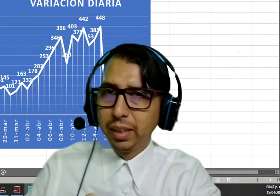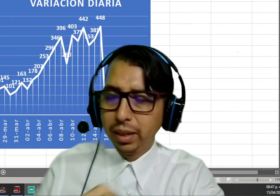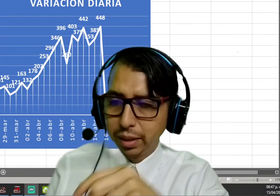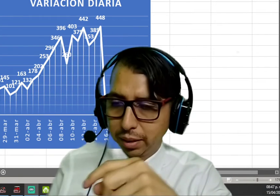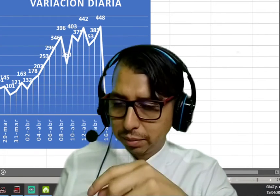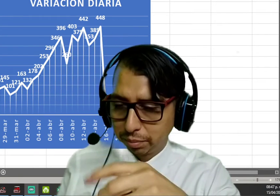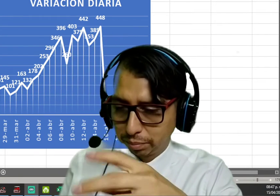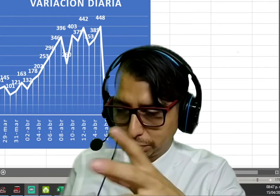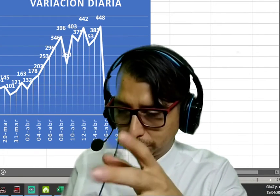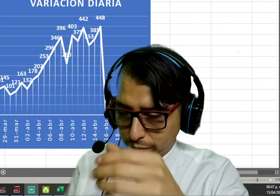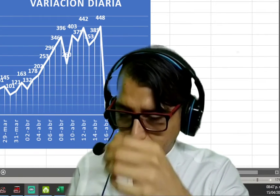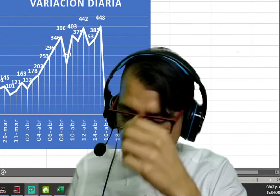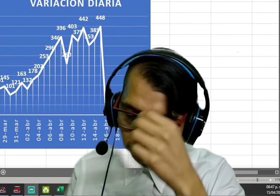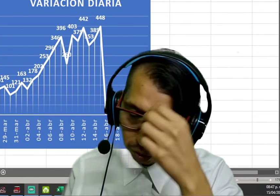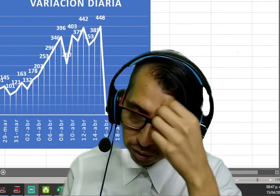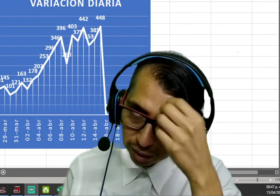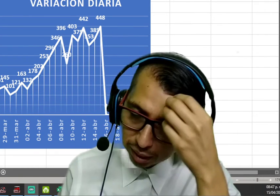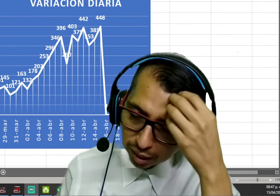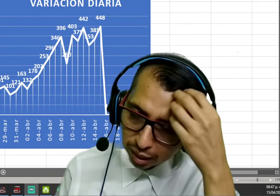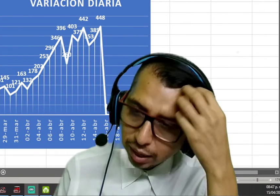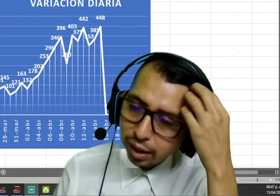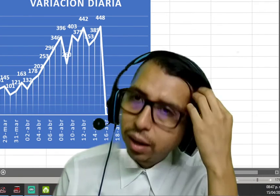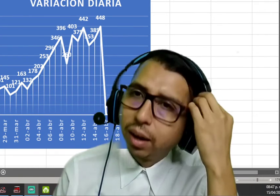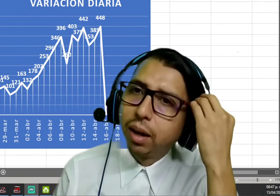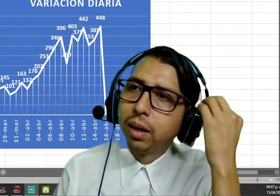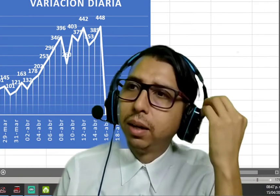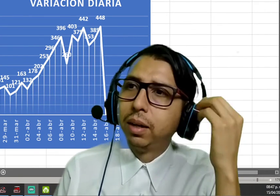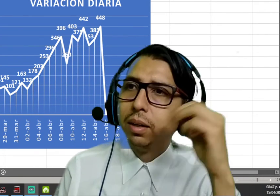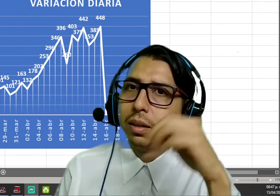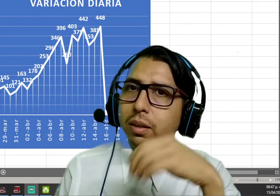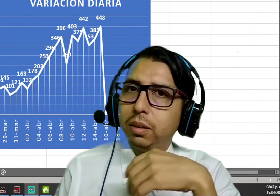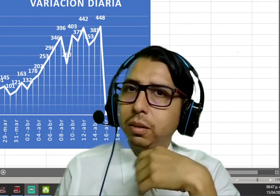Así que no nos haga...